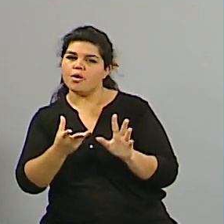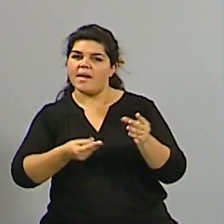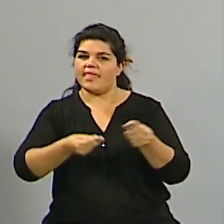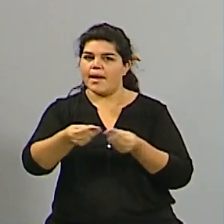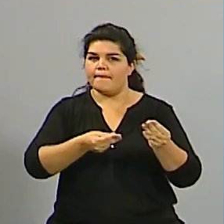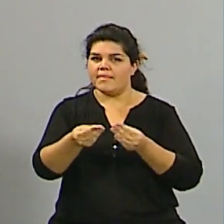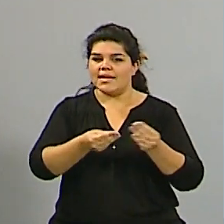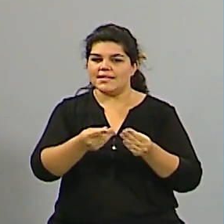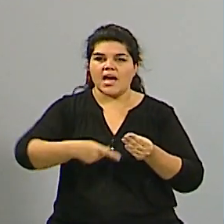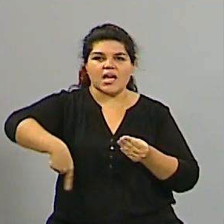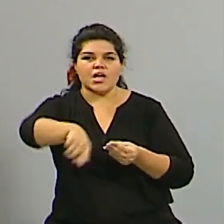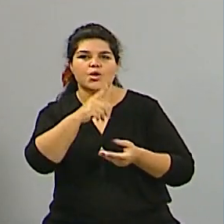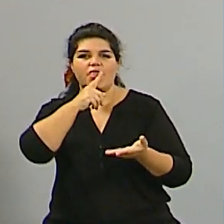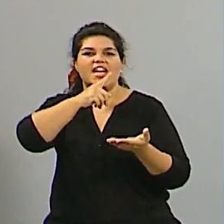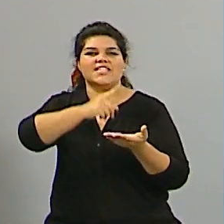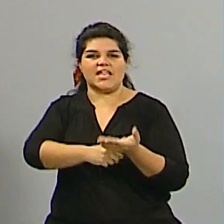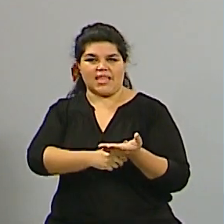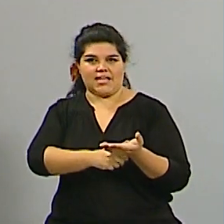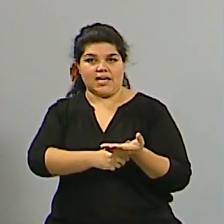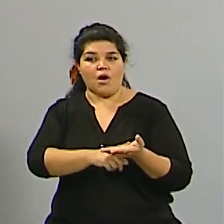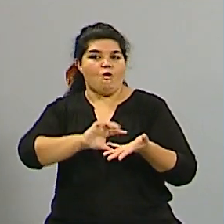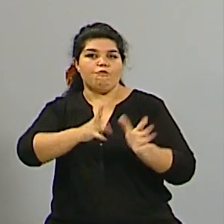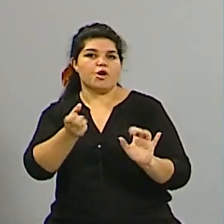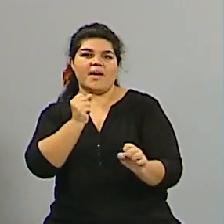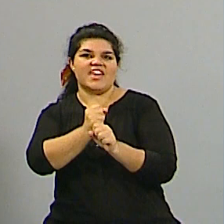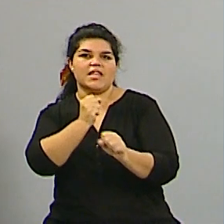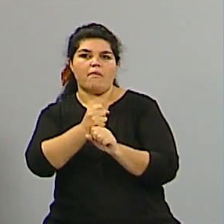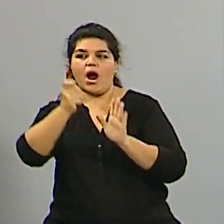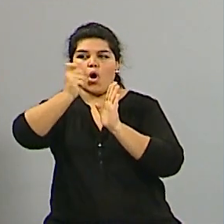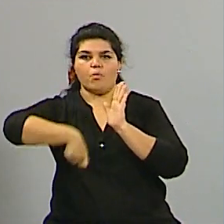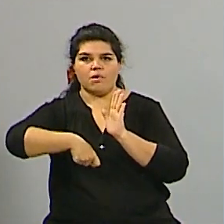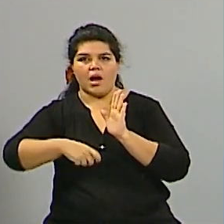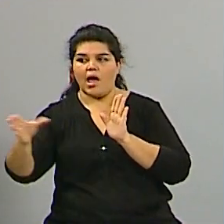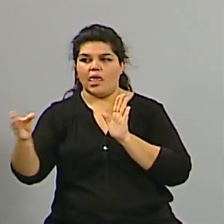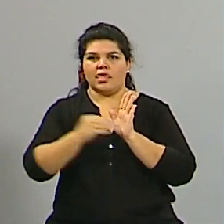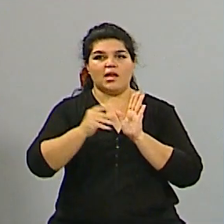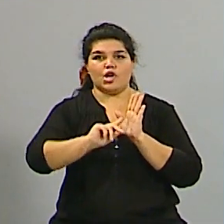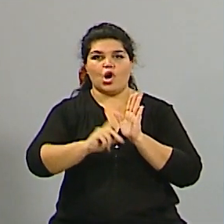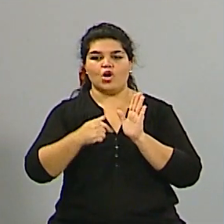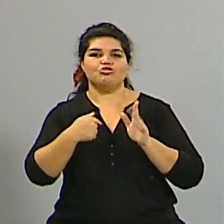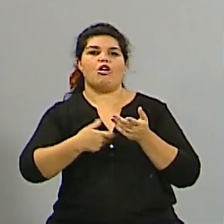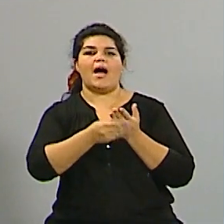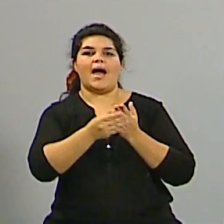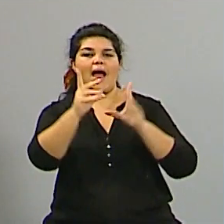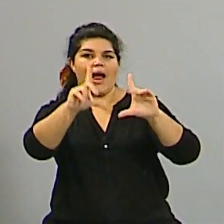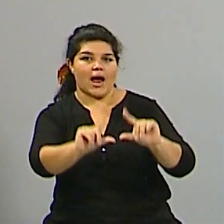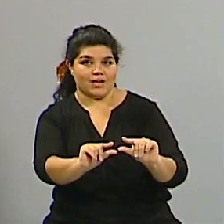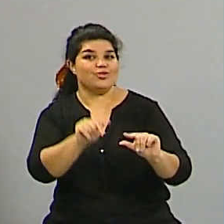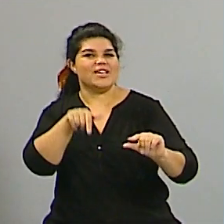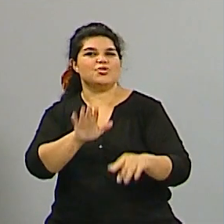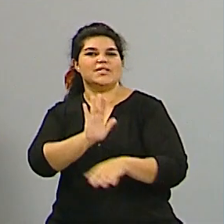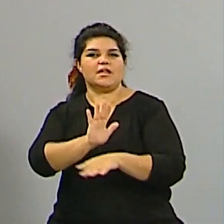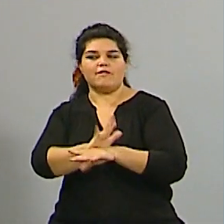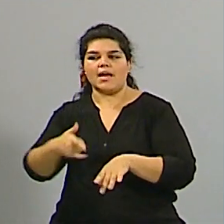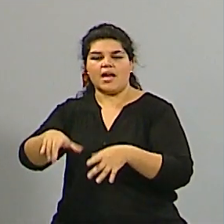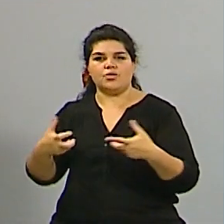tienen es la no sindicalización. Es Ujú. decir, asociado a la idea de que no son trabajadores, por ende viene la idea de que no están